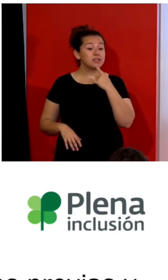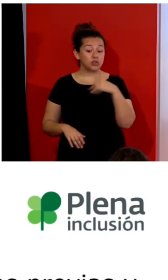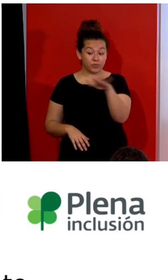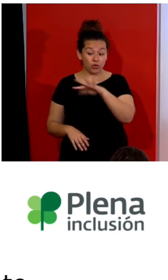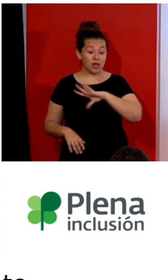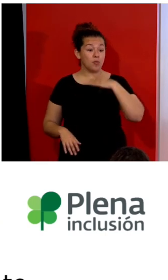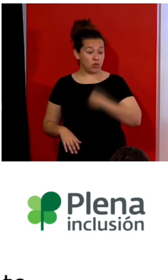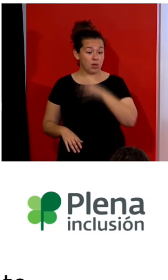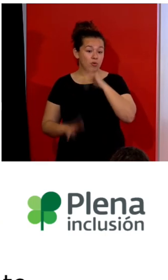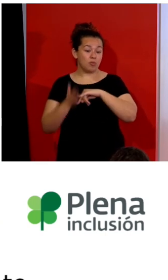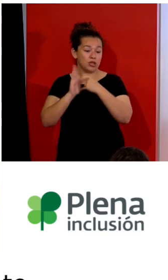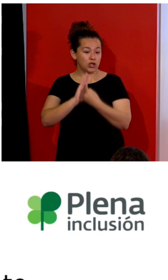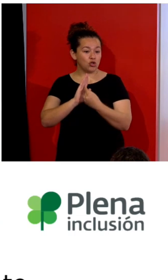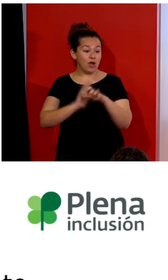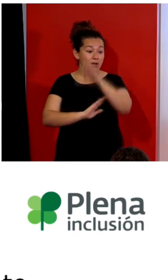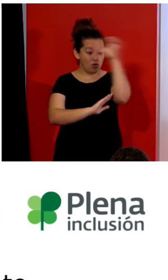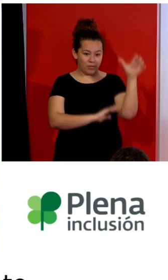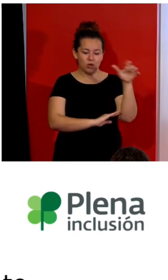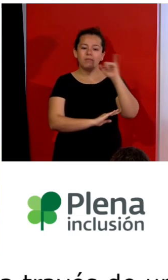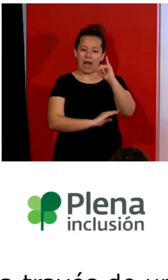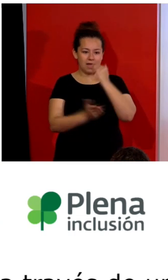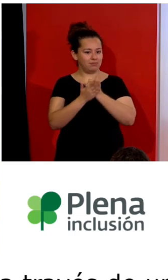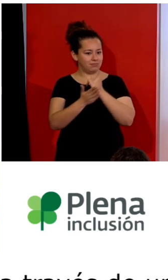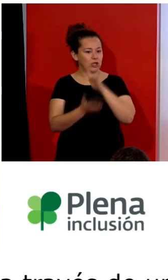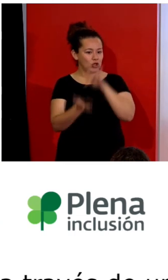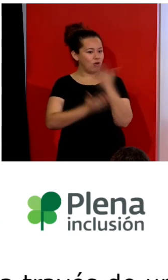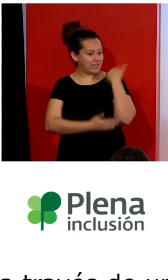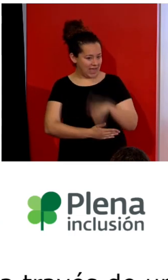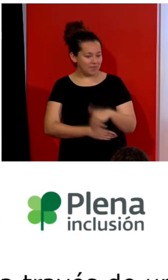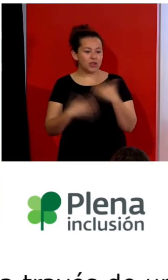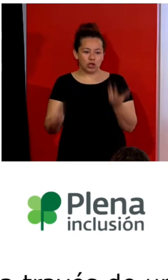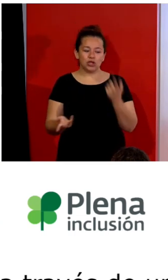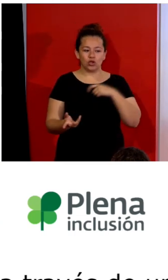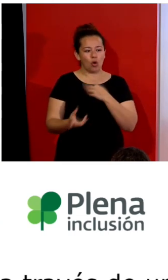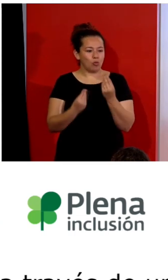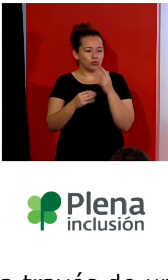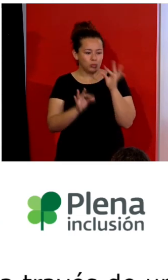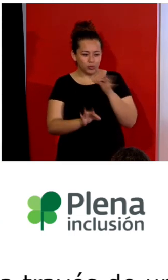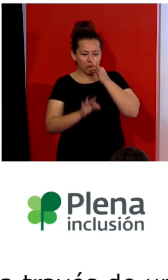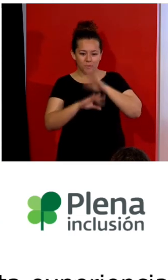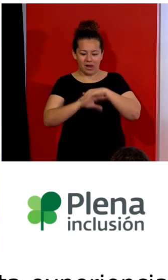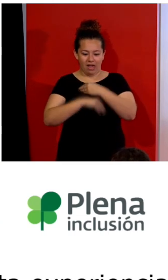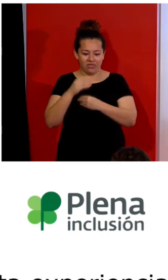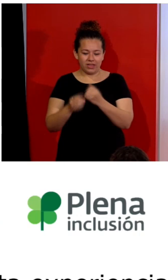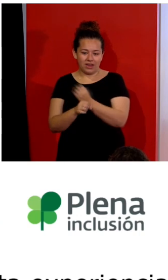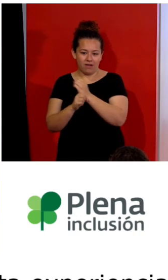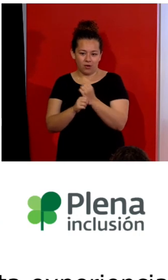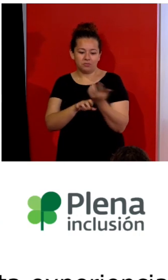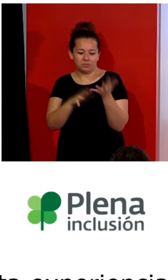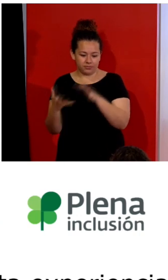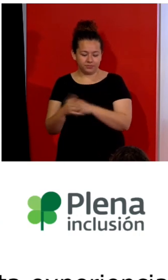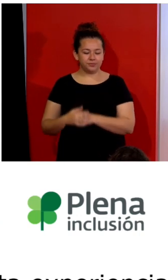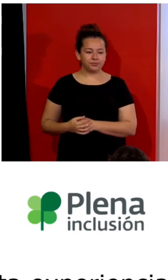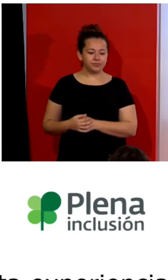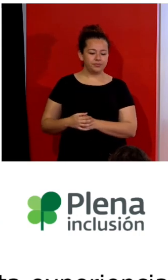de un proyecto europeo, sí que había tenido esta experiencia y de ahí nutrimos mucho el trabajo que realizamos. Bueno, pues